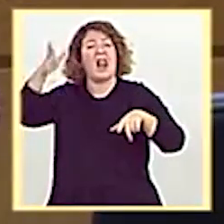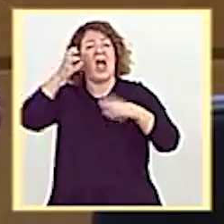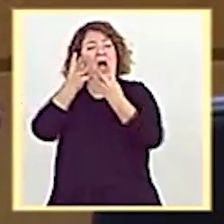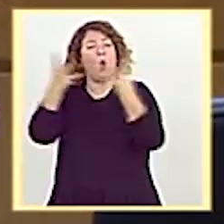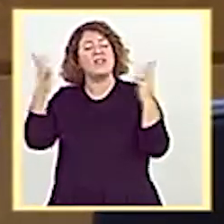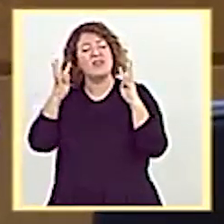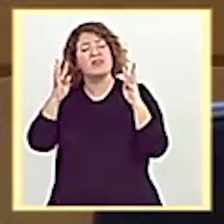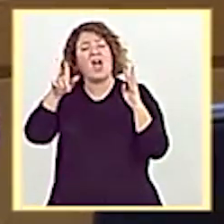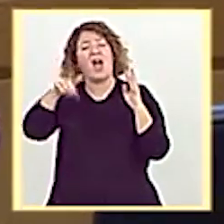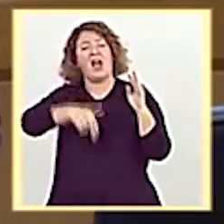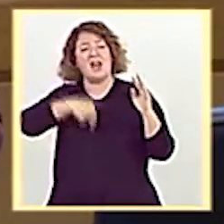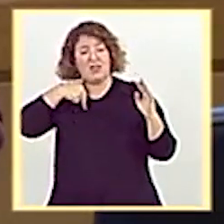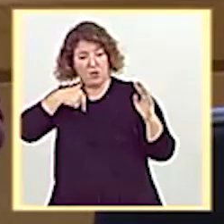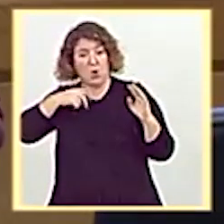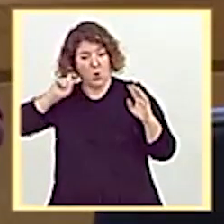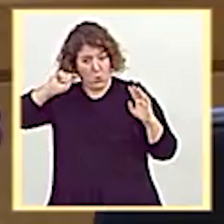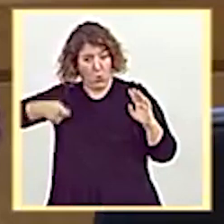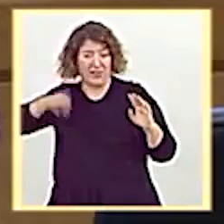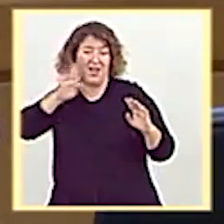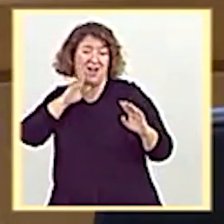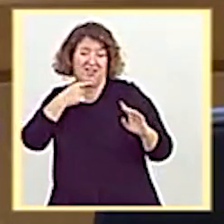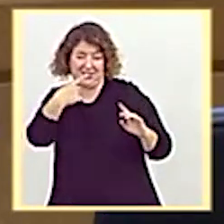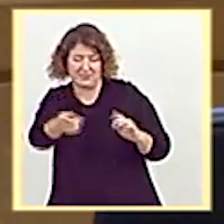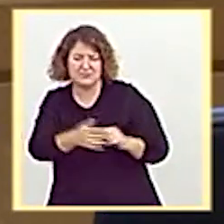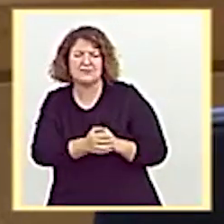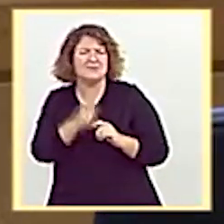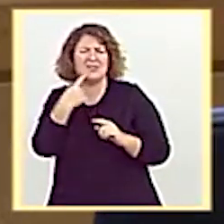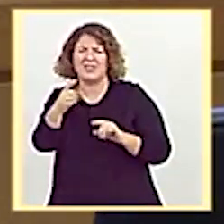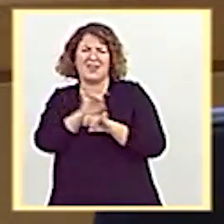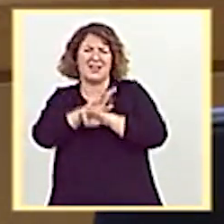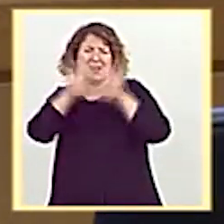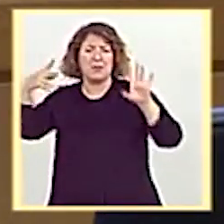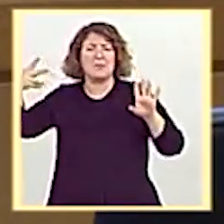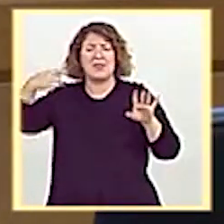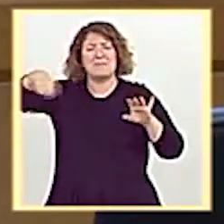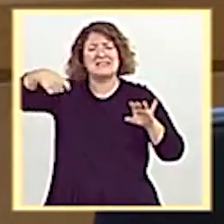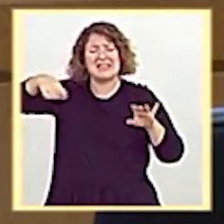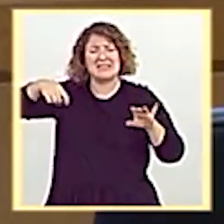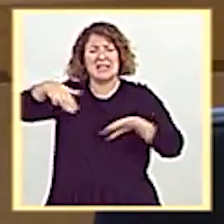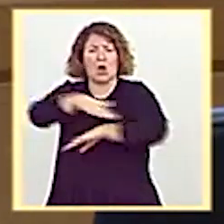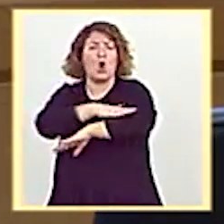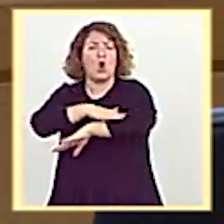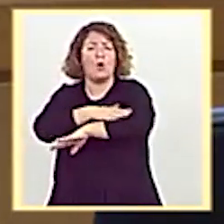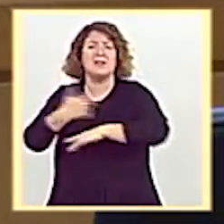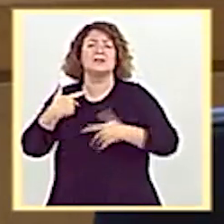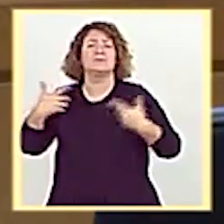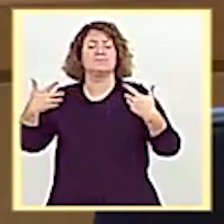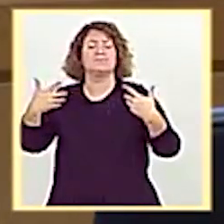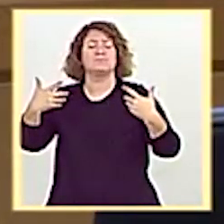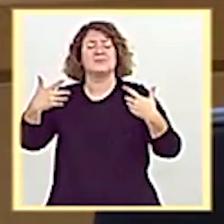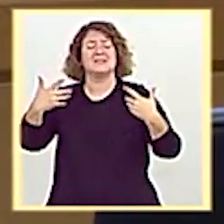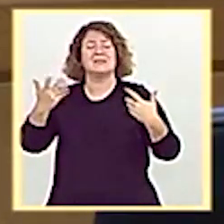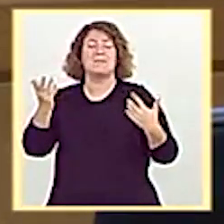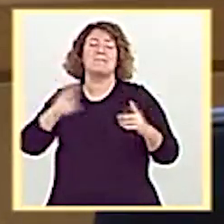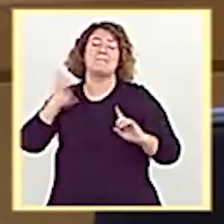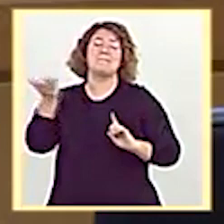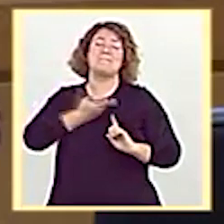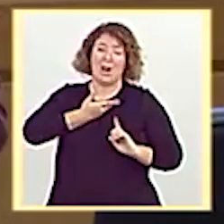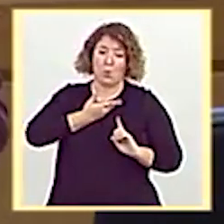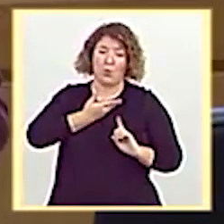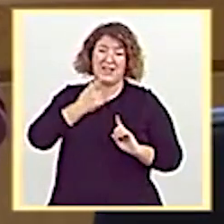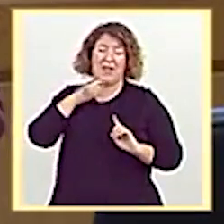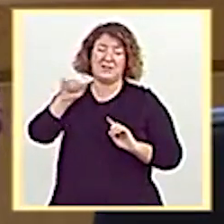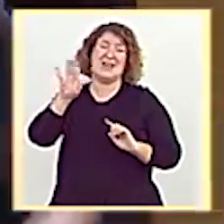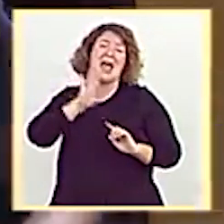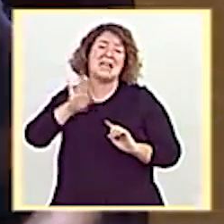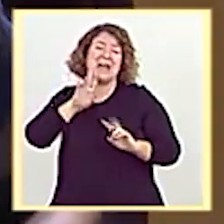superior al juez que usted nombraba, ha dicho claramente que el vicepresidente del Gobierno es el perjudicado de esa trama criminal que se investiga. Y